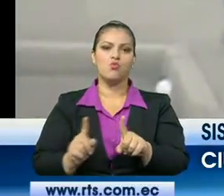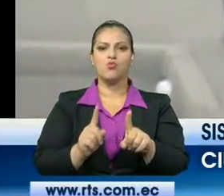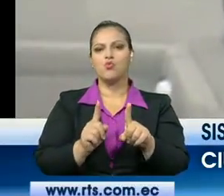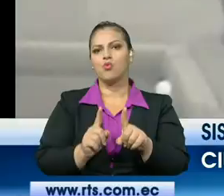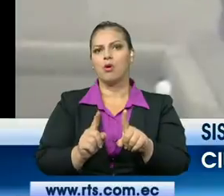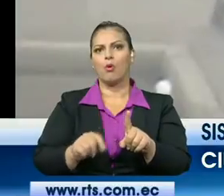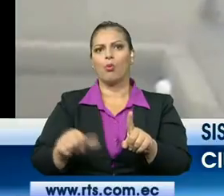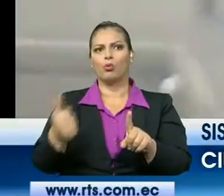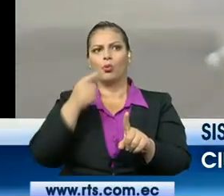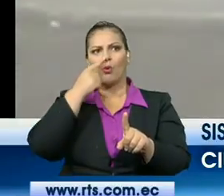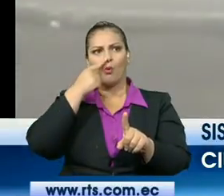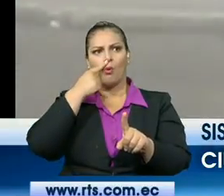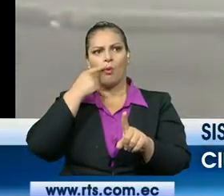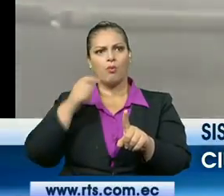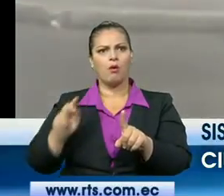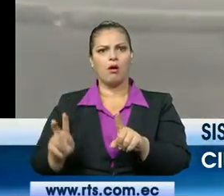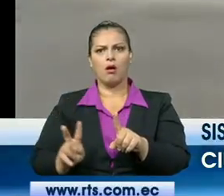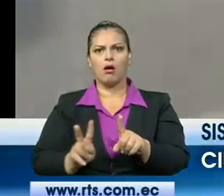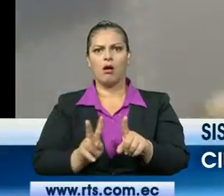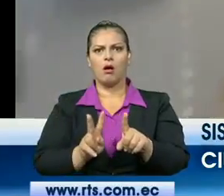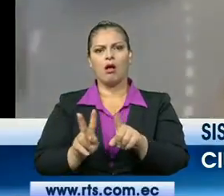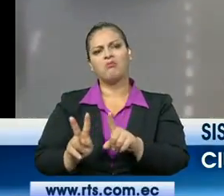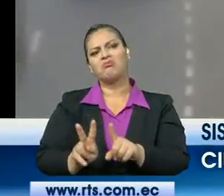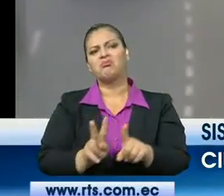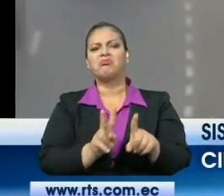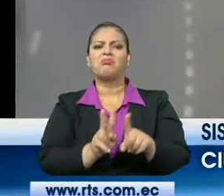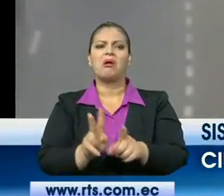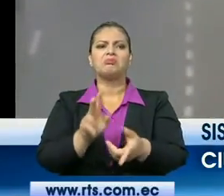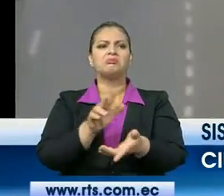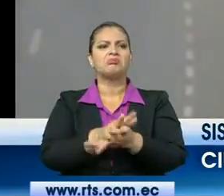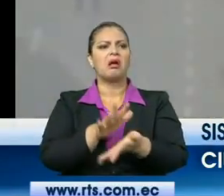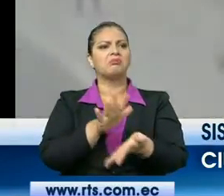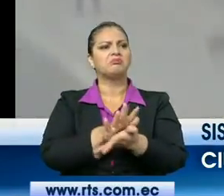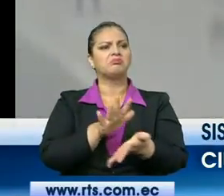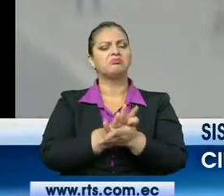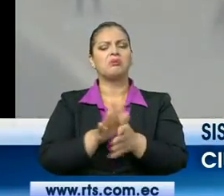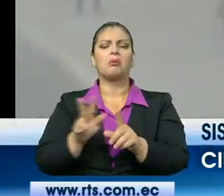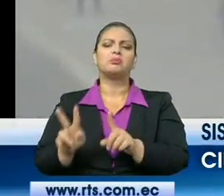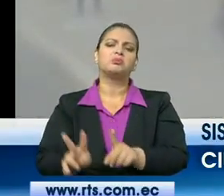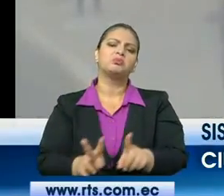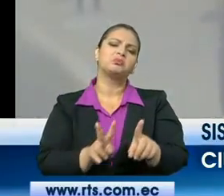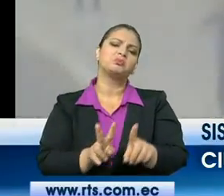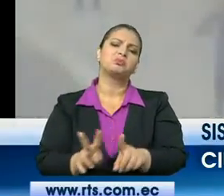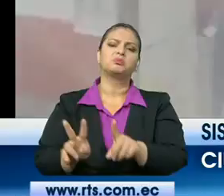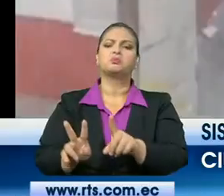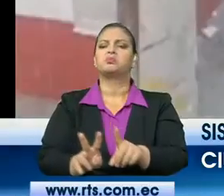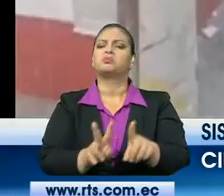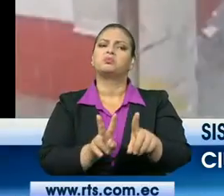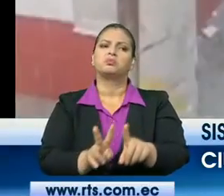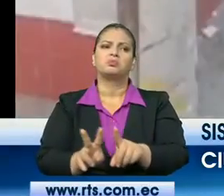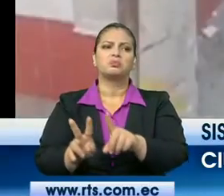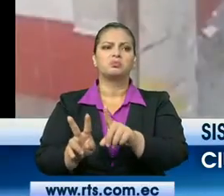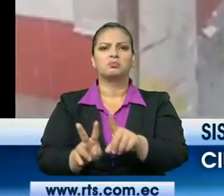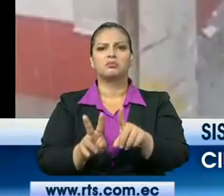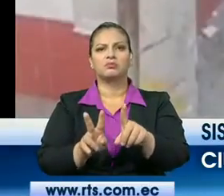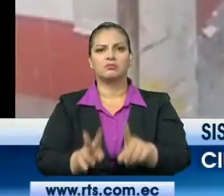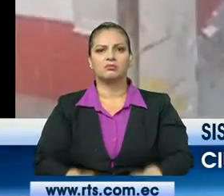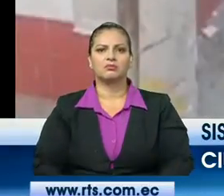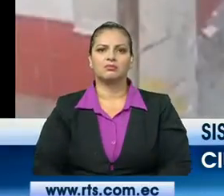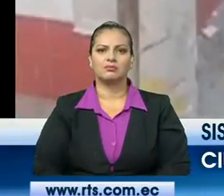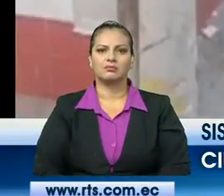Caminaron campantes por la vereda del parque acuático, quizás mentando a otro incauto de la